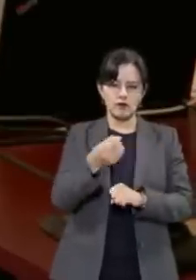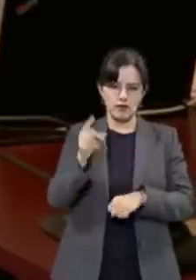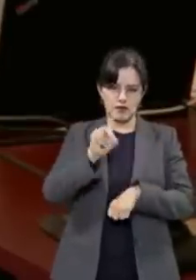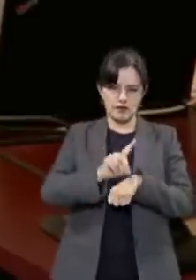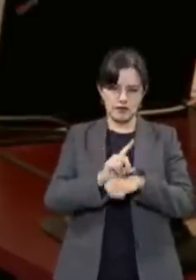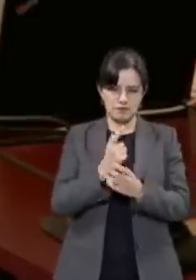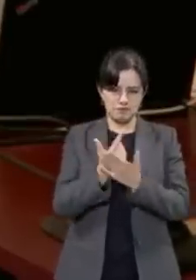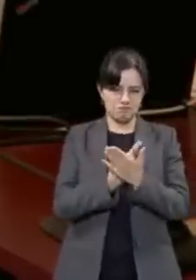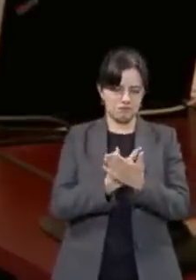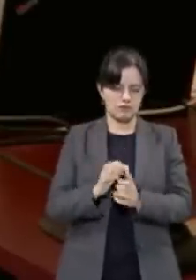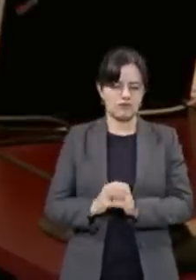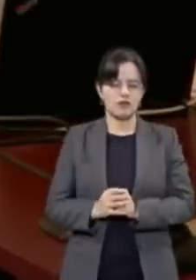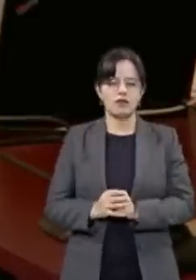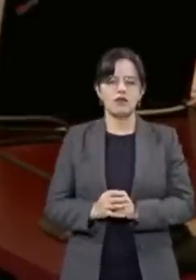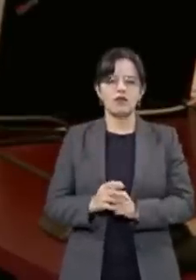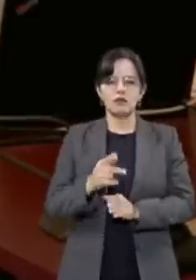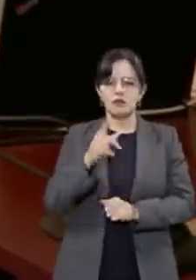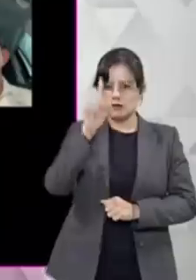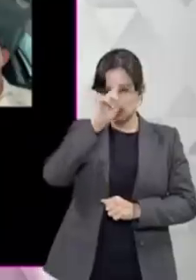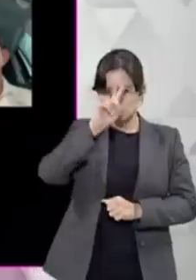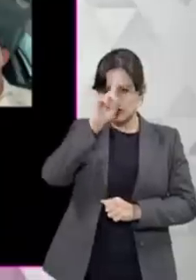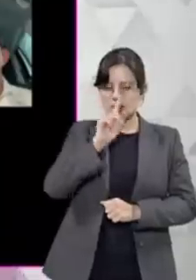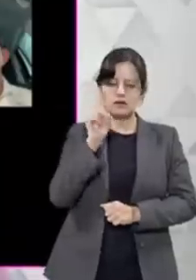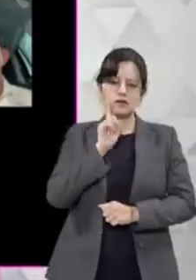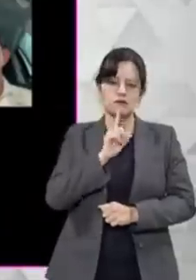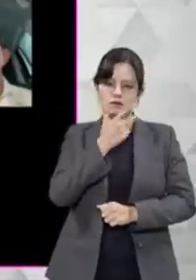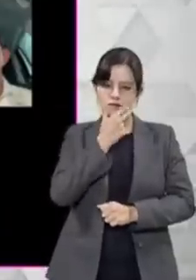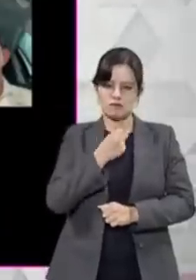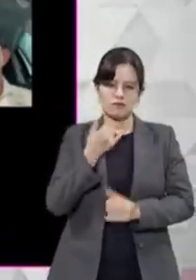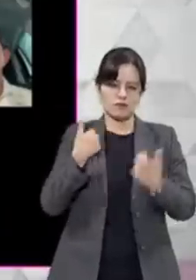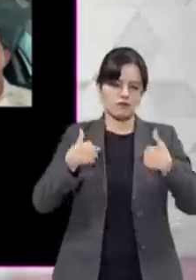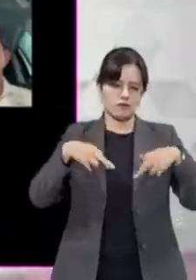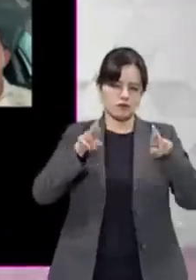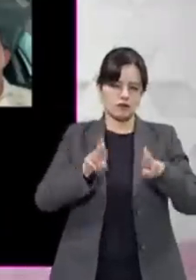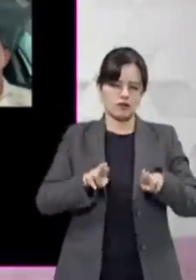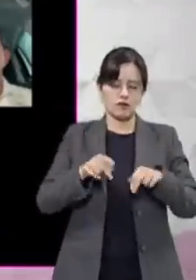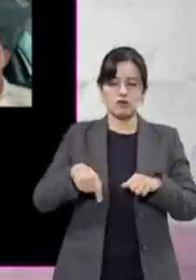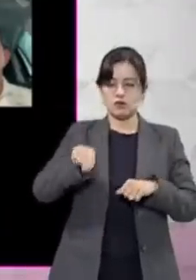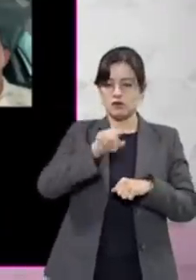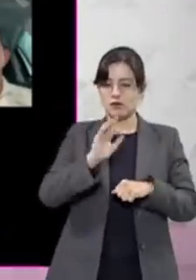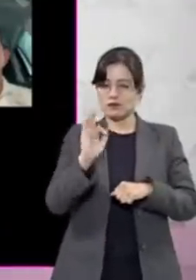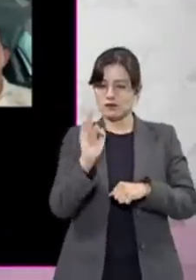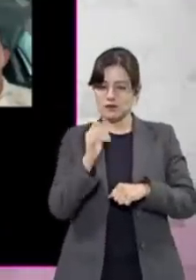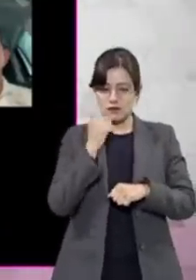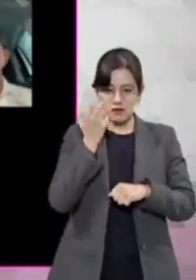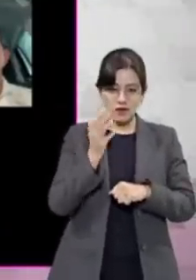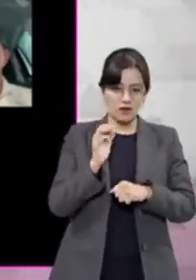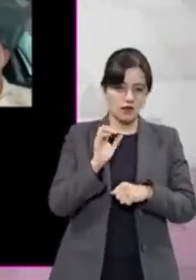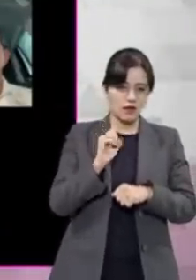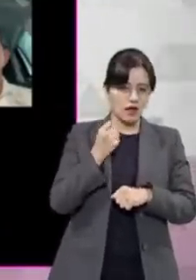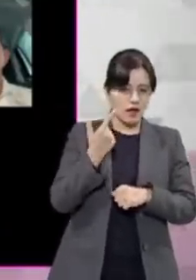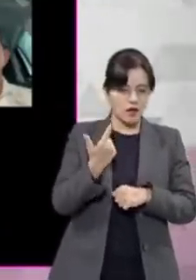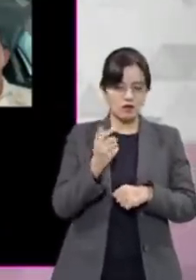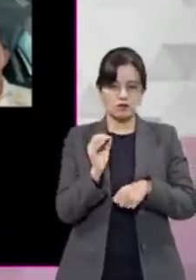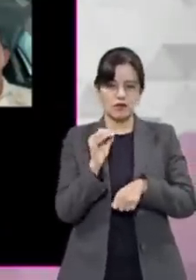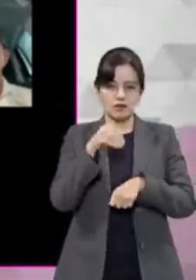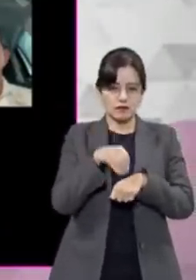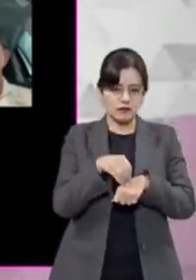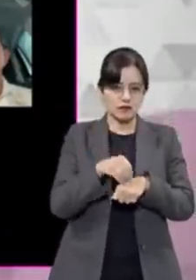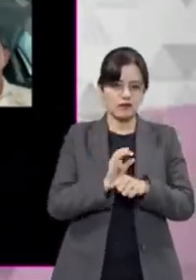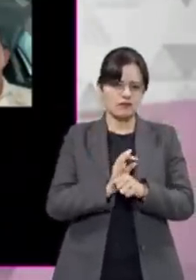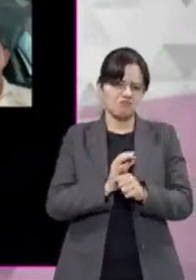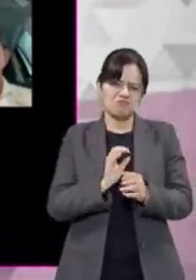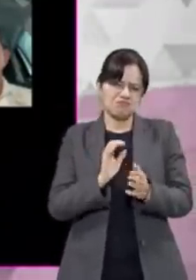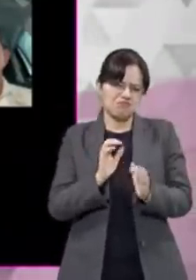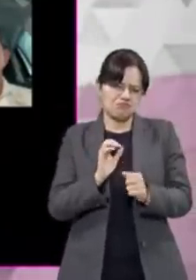electorales por supuesto conocer de estas quejas que se han presentado pero que también deben ser válidas para todos los partidos políticos